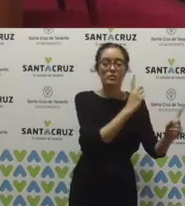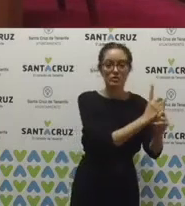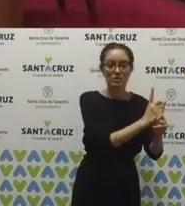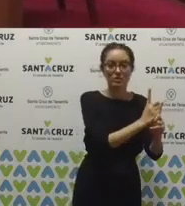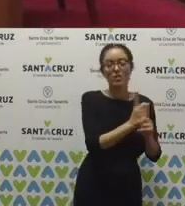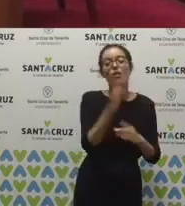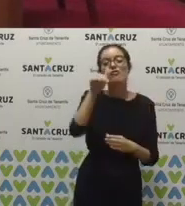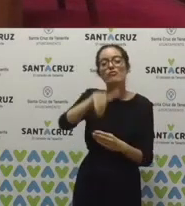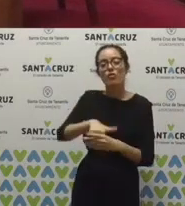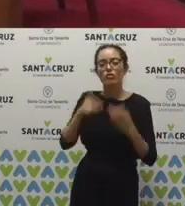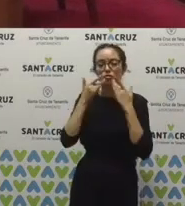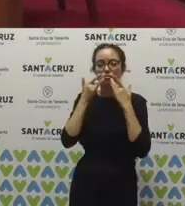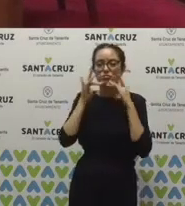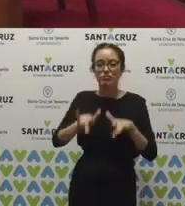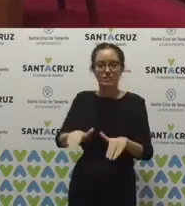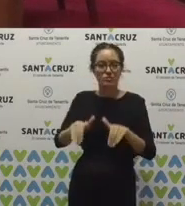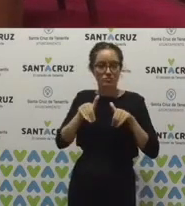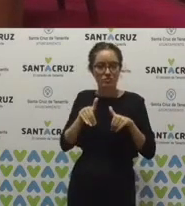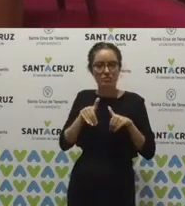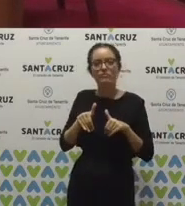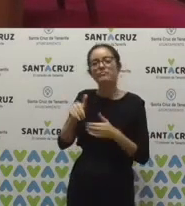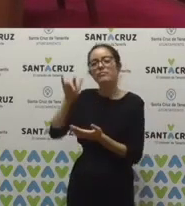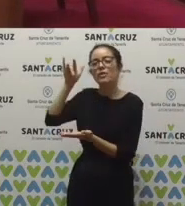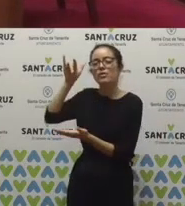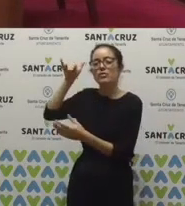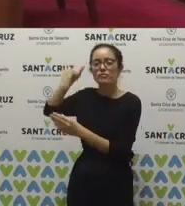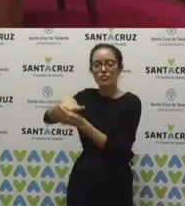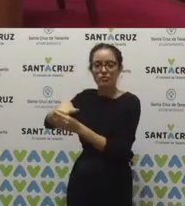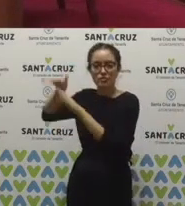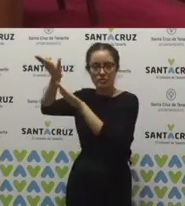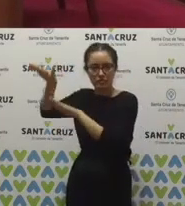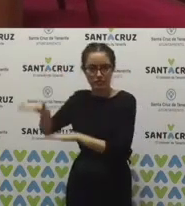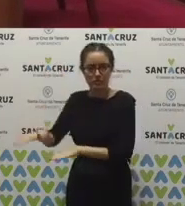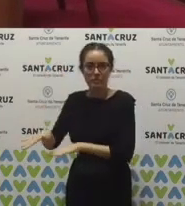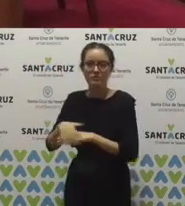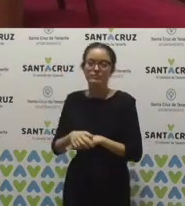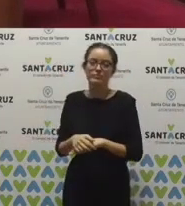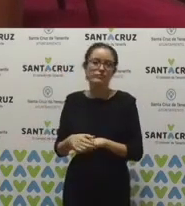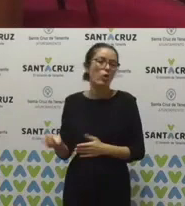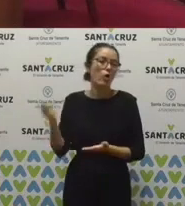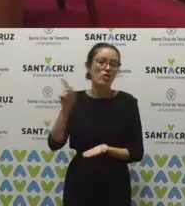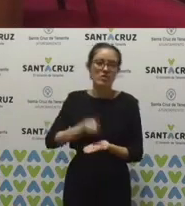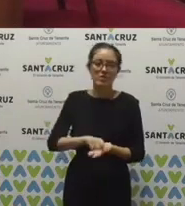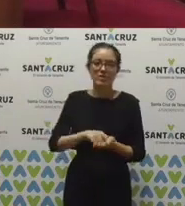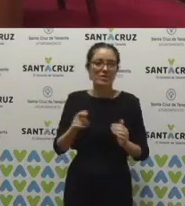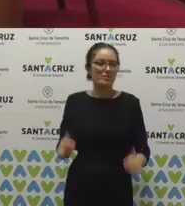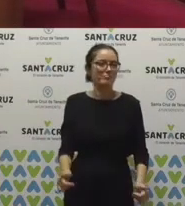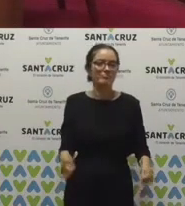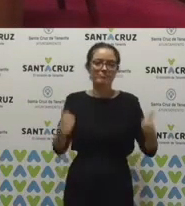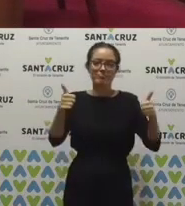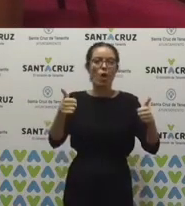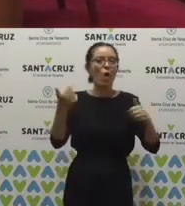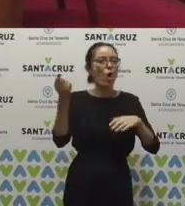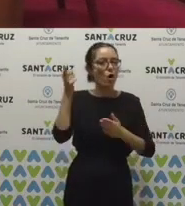tensiones votos a favor se vuelve a producir el empate